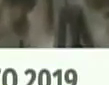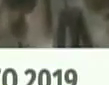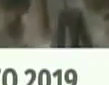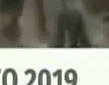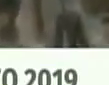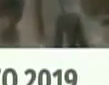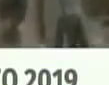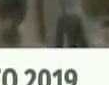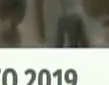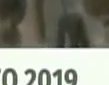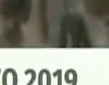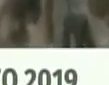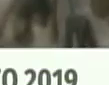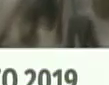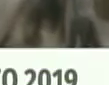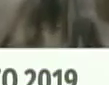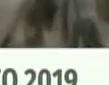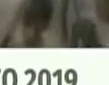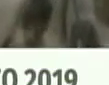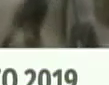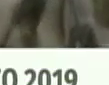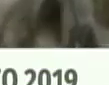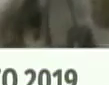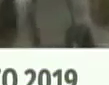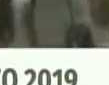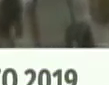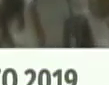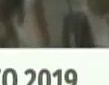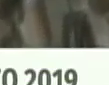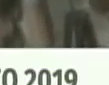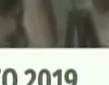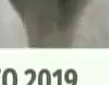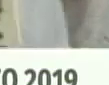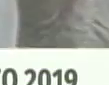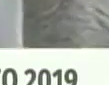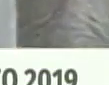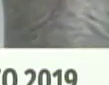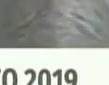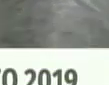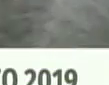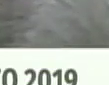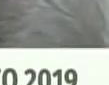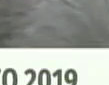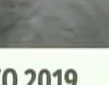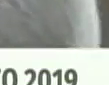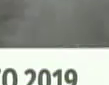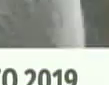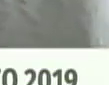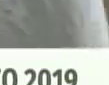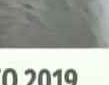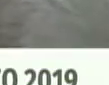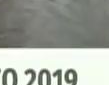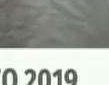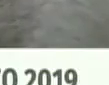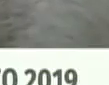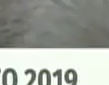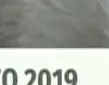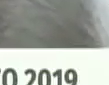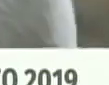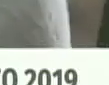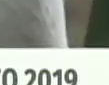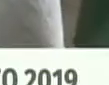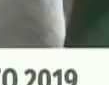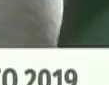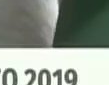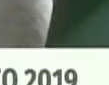iribarren capital de este rubro y que están todos los invitados a participar del primero al